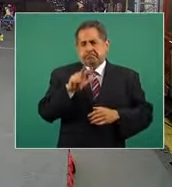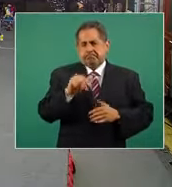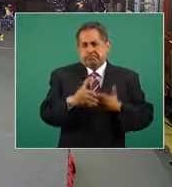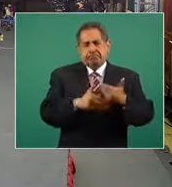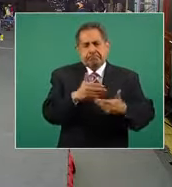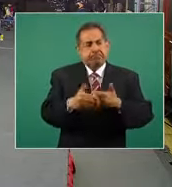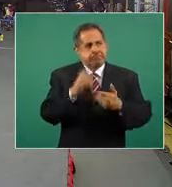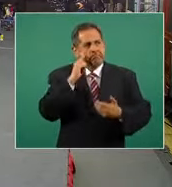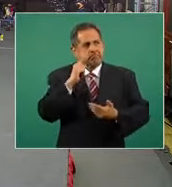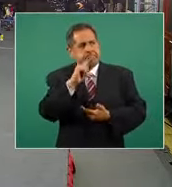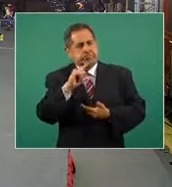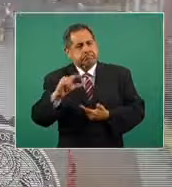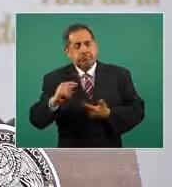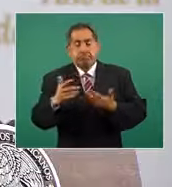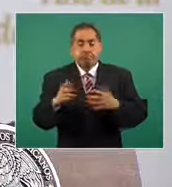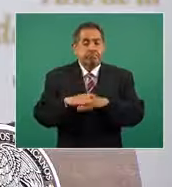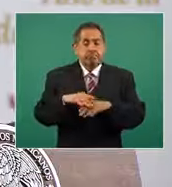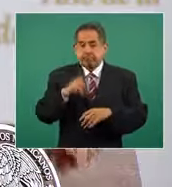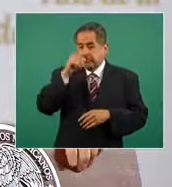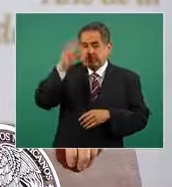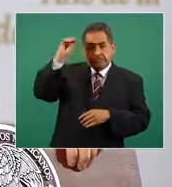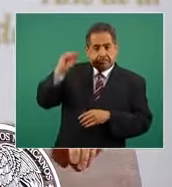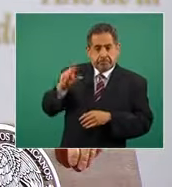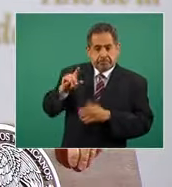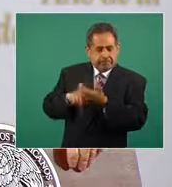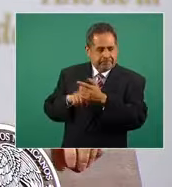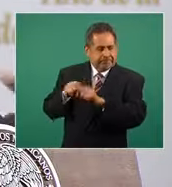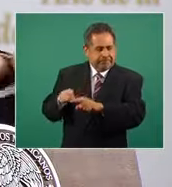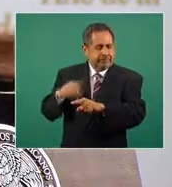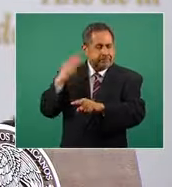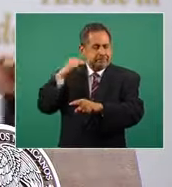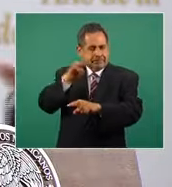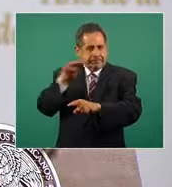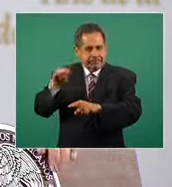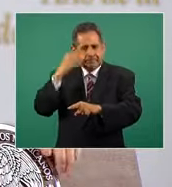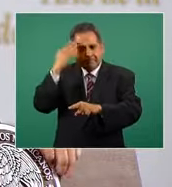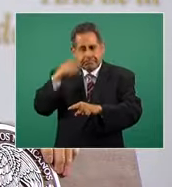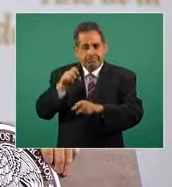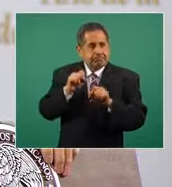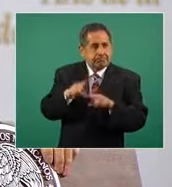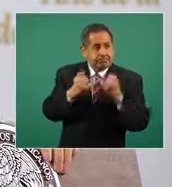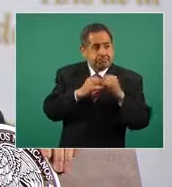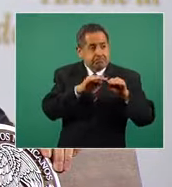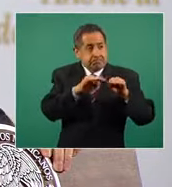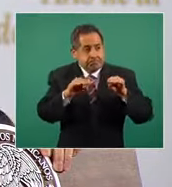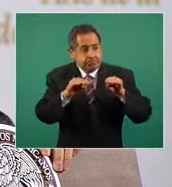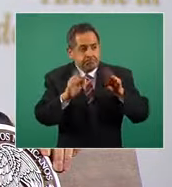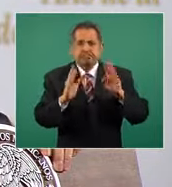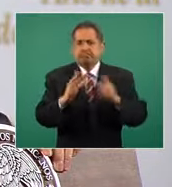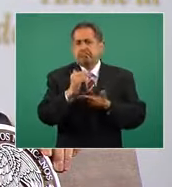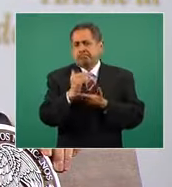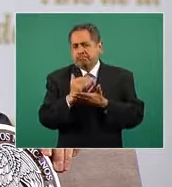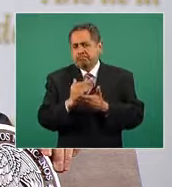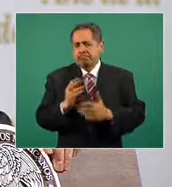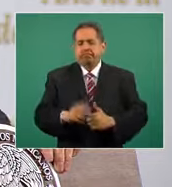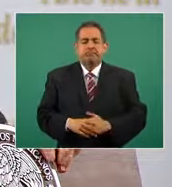ser sostenida, dado que el semáforo epidémico en Michoacán se había mantenido estable. La siguiente.